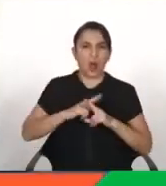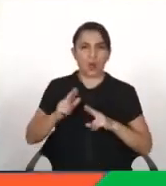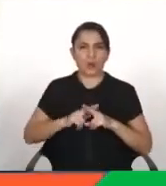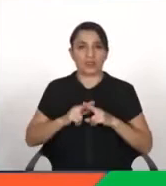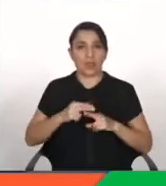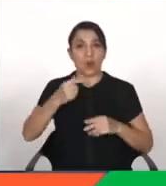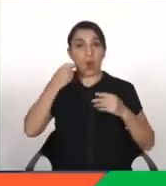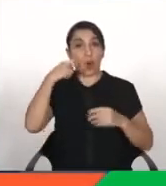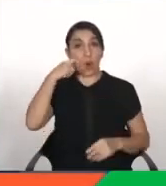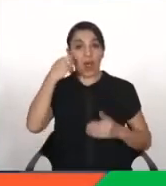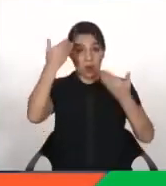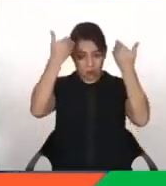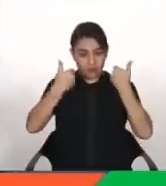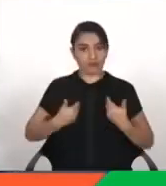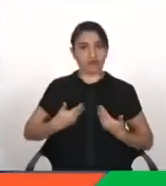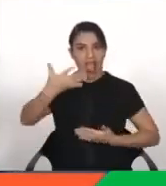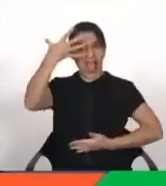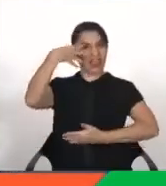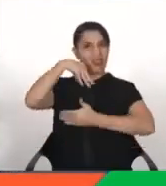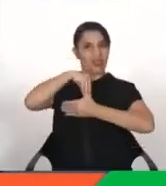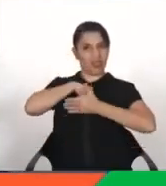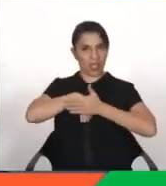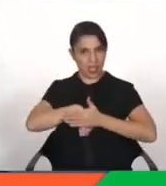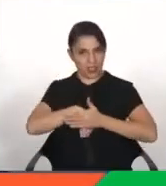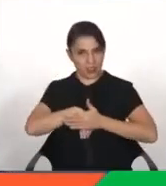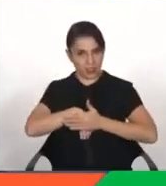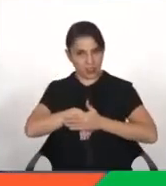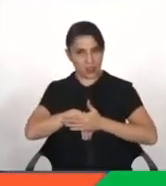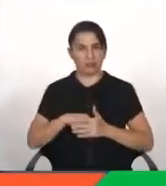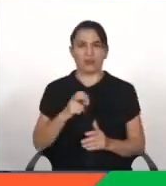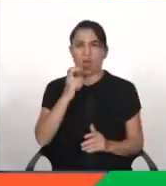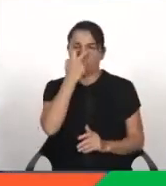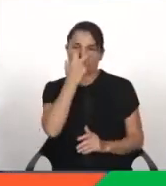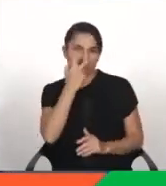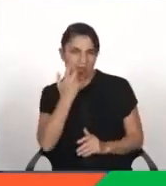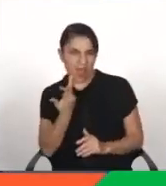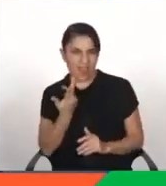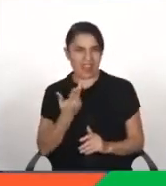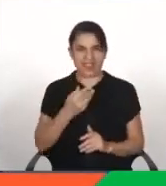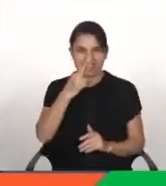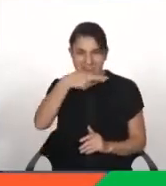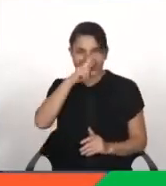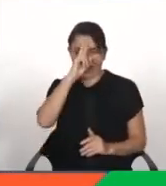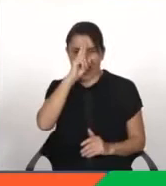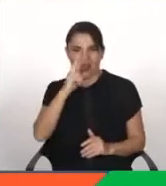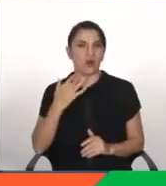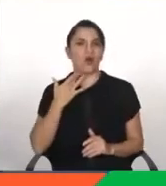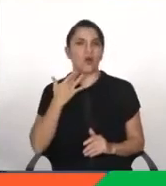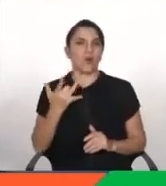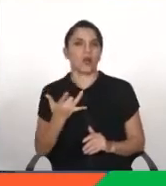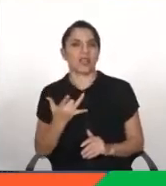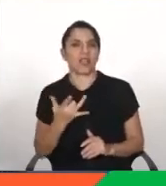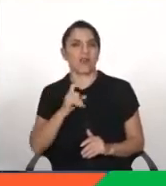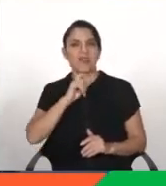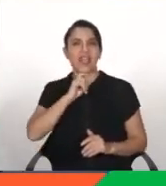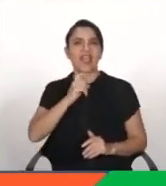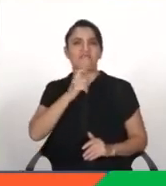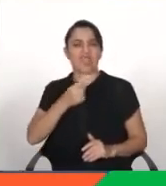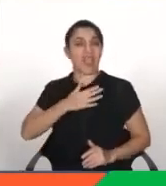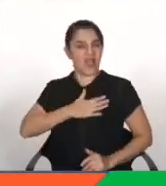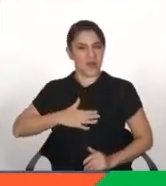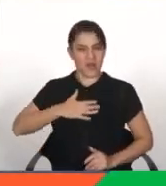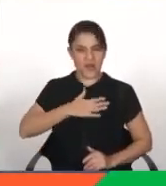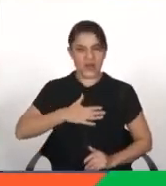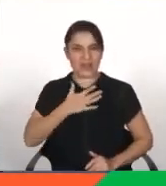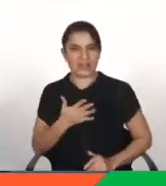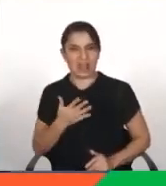dentro. Entonces, encontráis vídeos de todo tipo, o sea, desde curiosidades, como por ejemplo, pues, ¿por qué nos despierta el café? ¿Por qué bailamos? ¿No? O sea, que hay